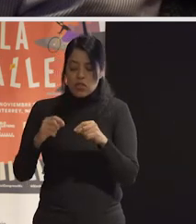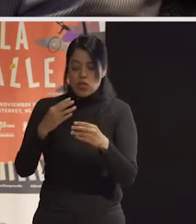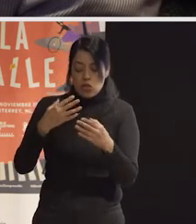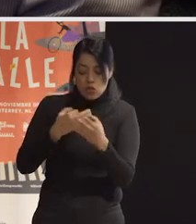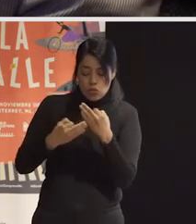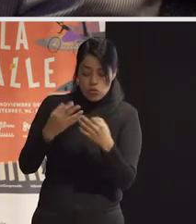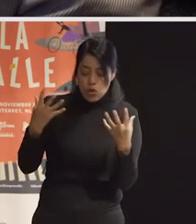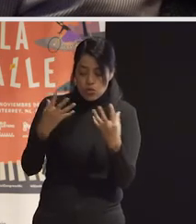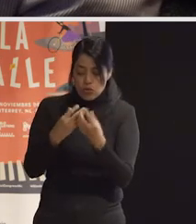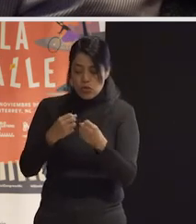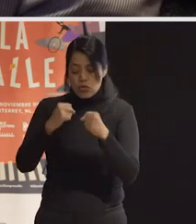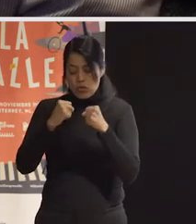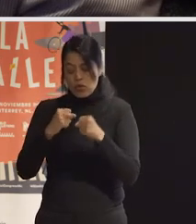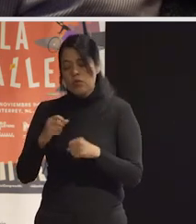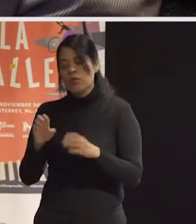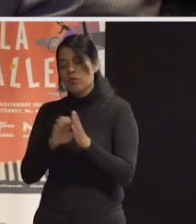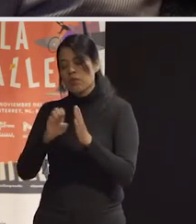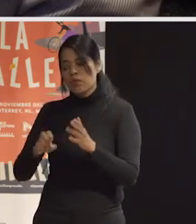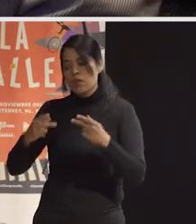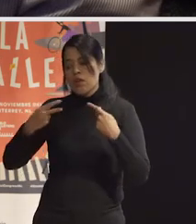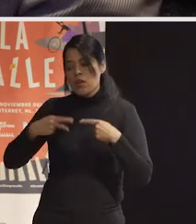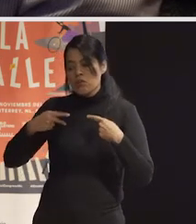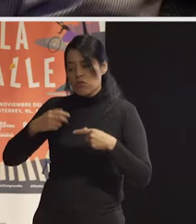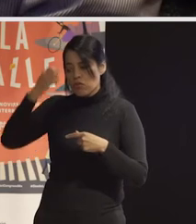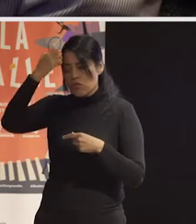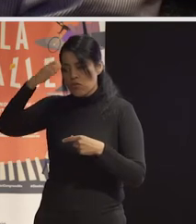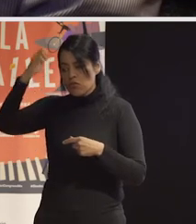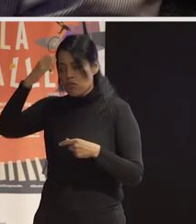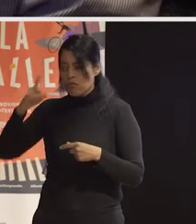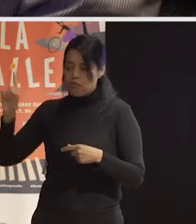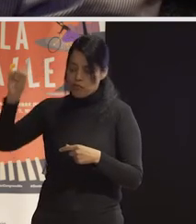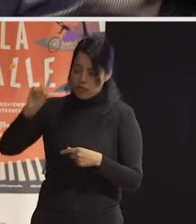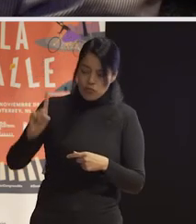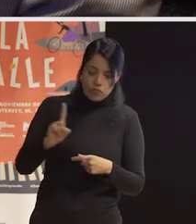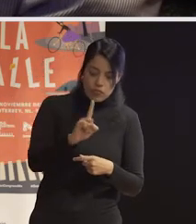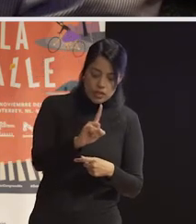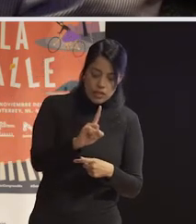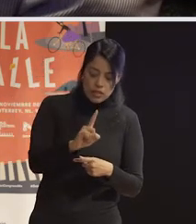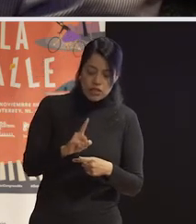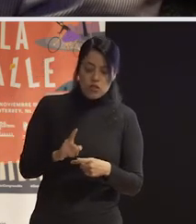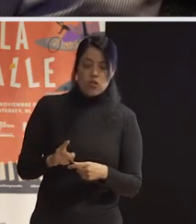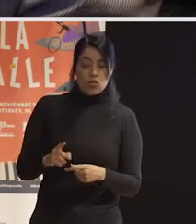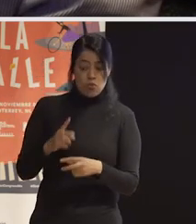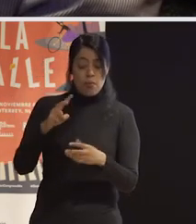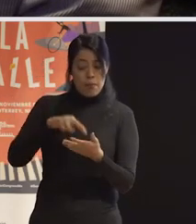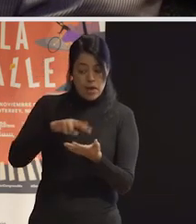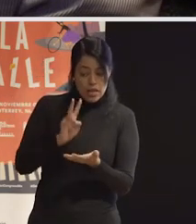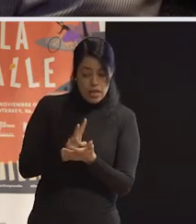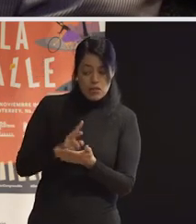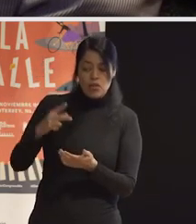ahora la gente que viene de fuera son los valientes que se animaron a dejar sus hermosos lugares